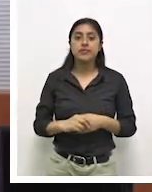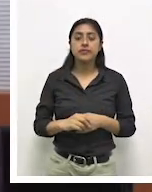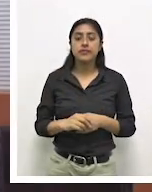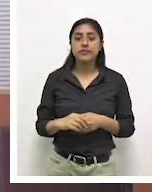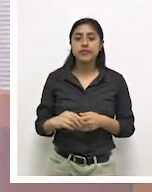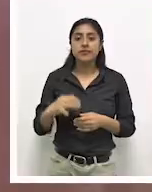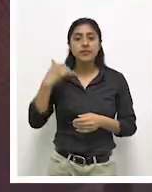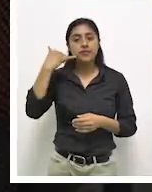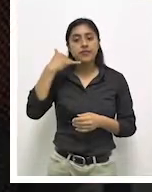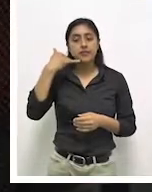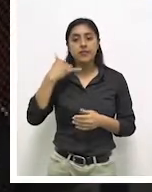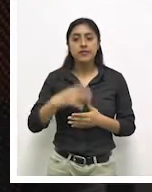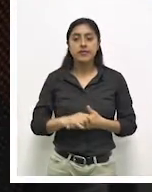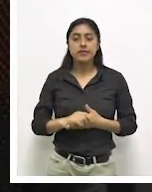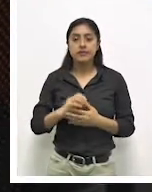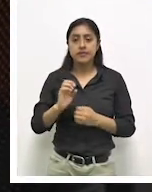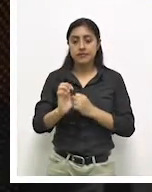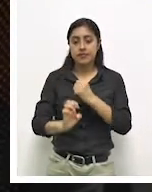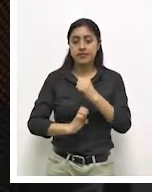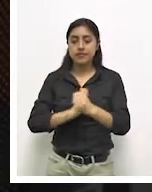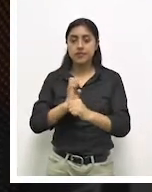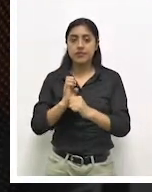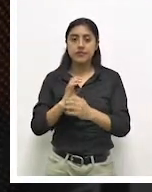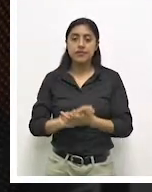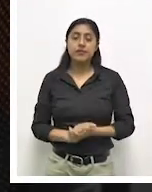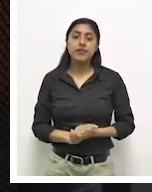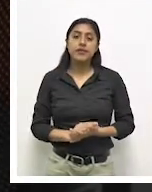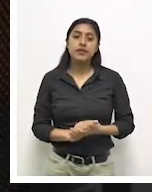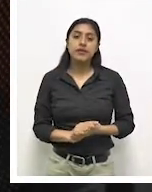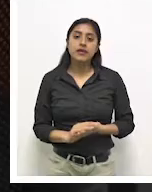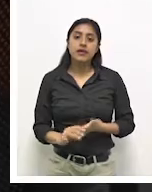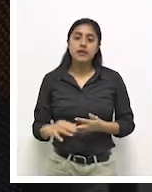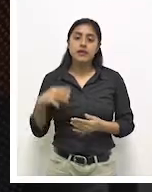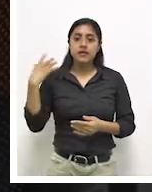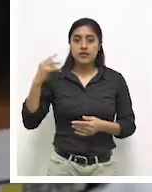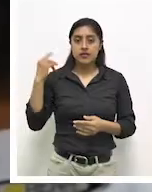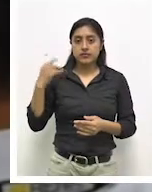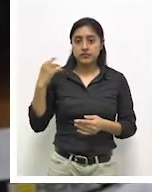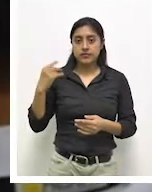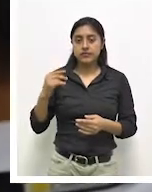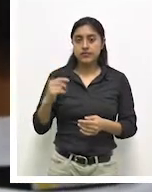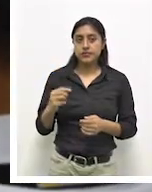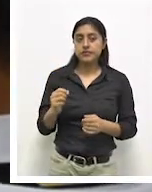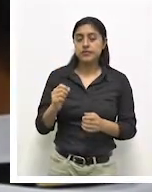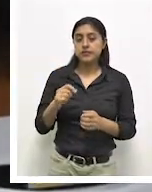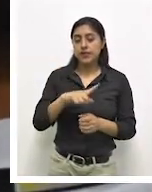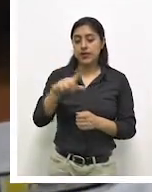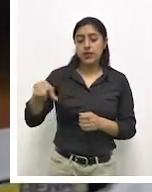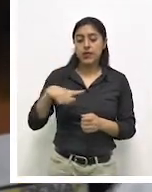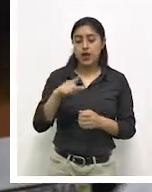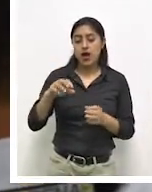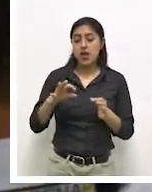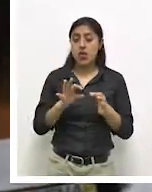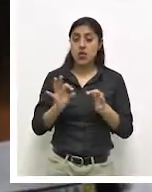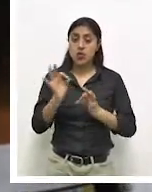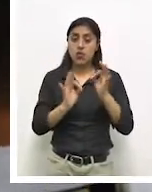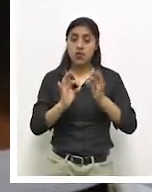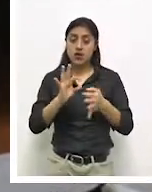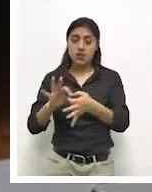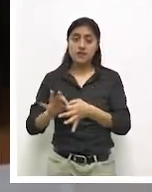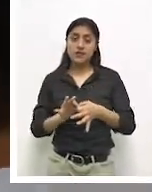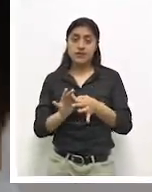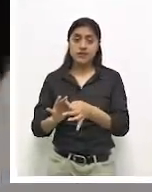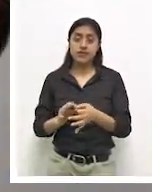¿verdad?, telefónicos. La calidad de la atención vía telefónica obtiene un plus con personal bilingüe que asiste a los usuarios que